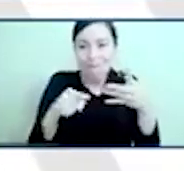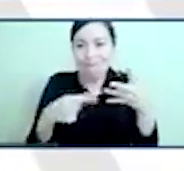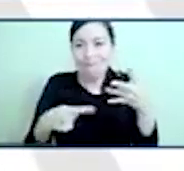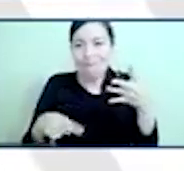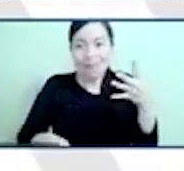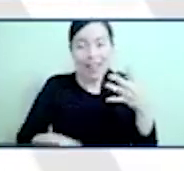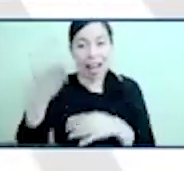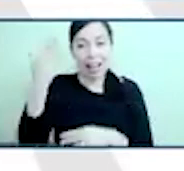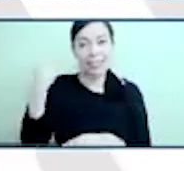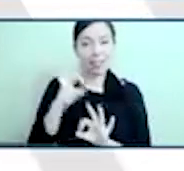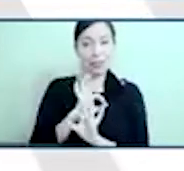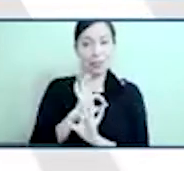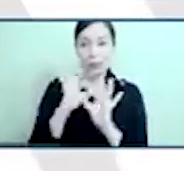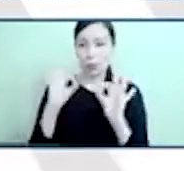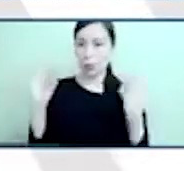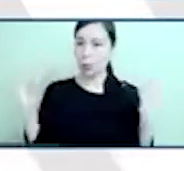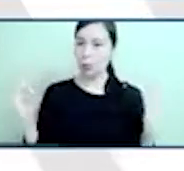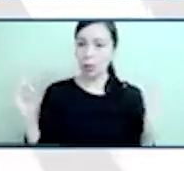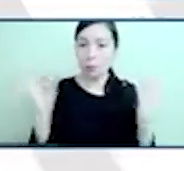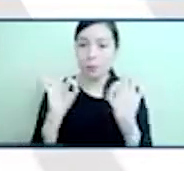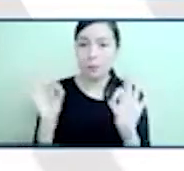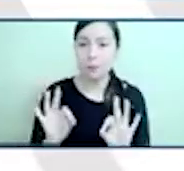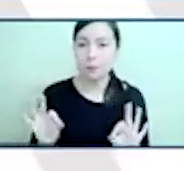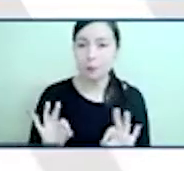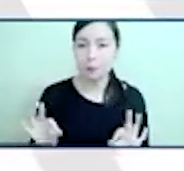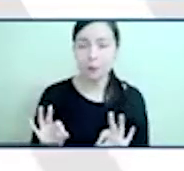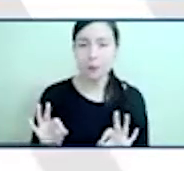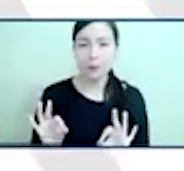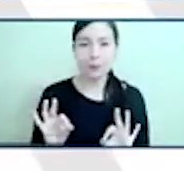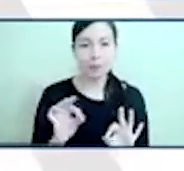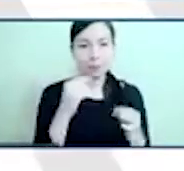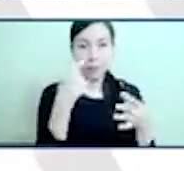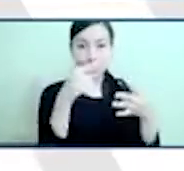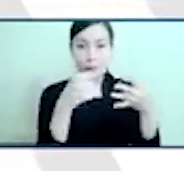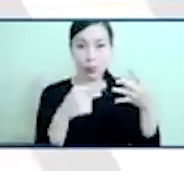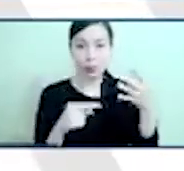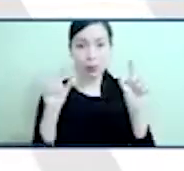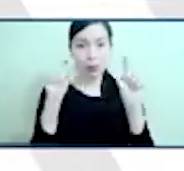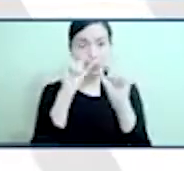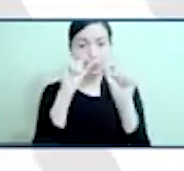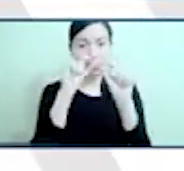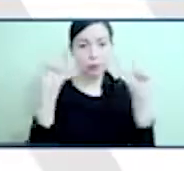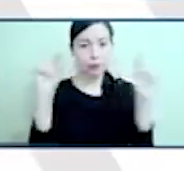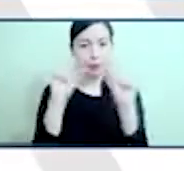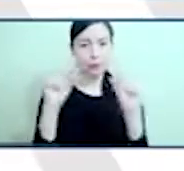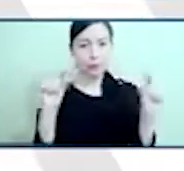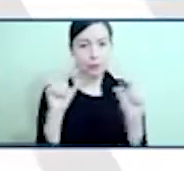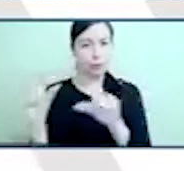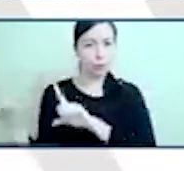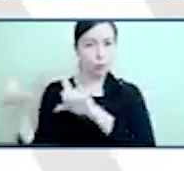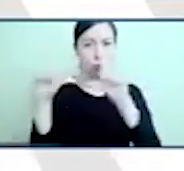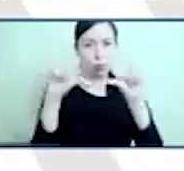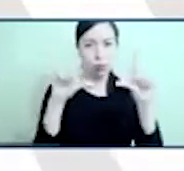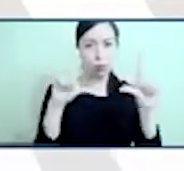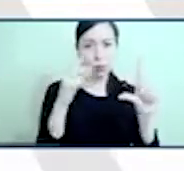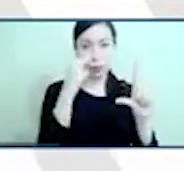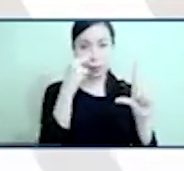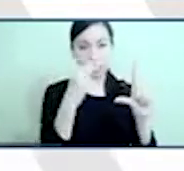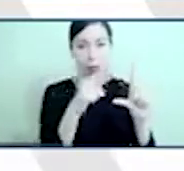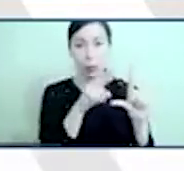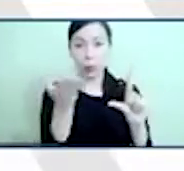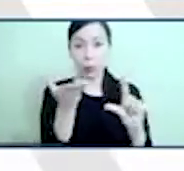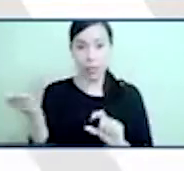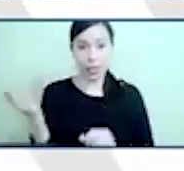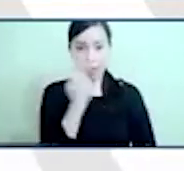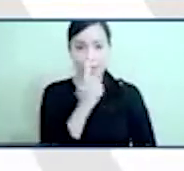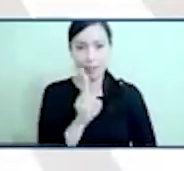nunca se habían abordado en esta celebración, que las tengo listadas ahí. Ustedes pueden ver que hay varias que están relacionadas con astronomía, pero